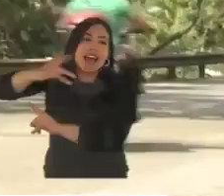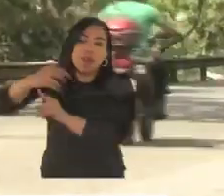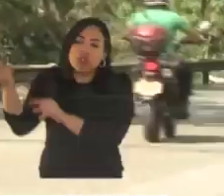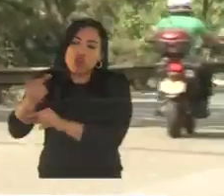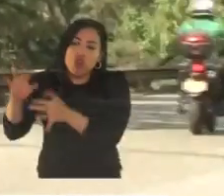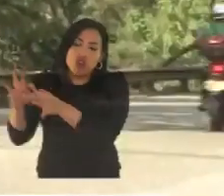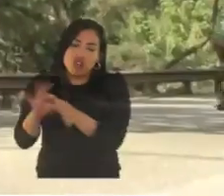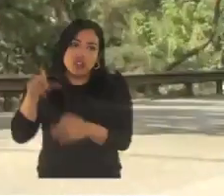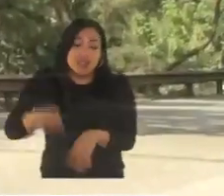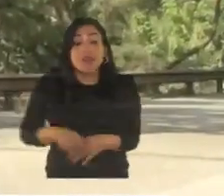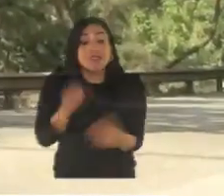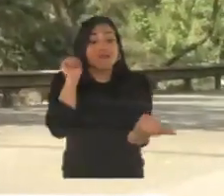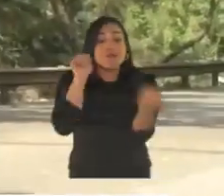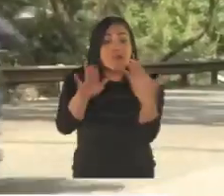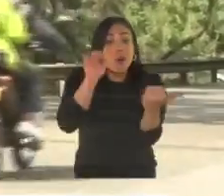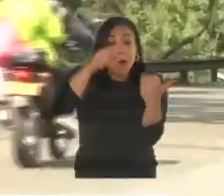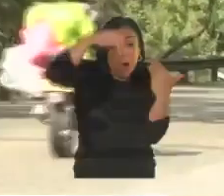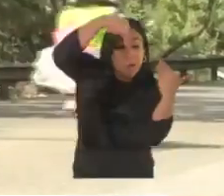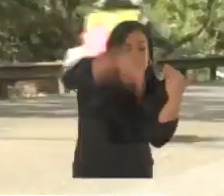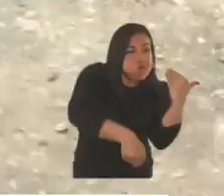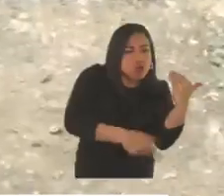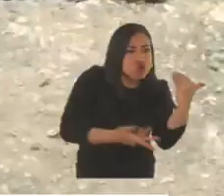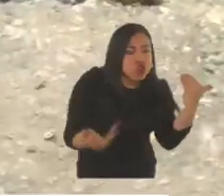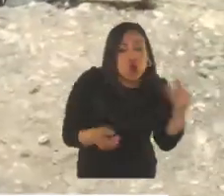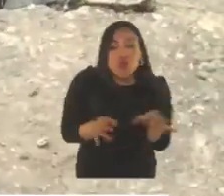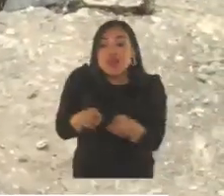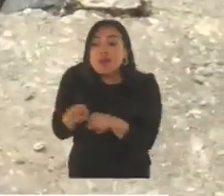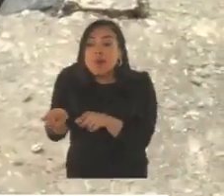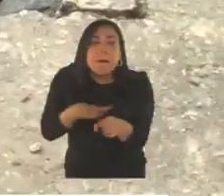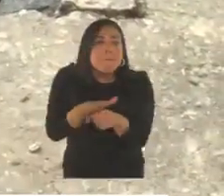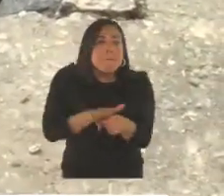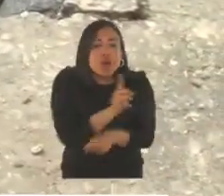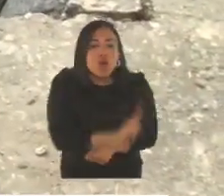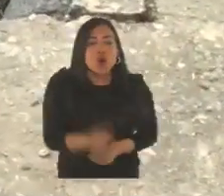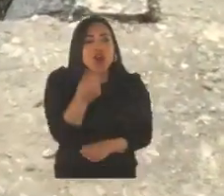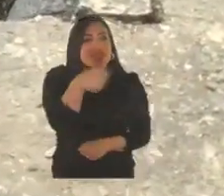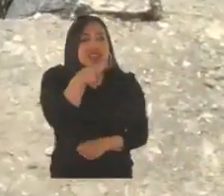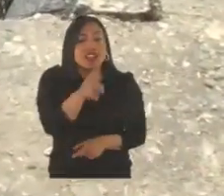La vía donde está el hueco comunica a 17 barrios de la comuna 8.